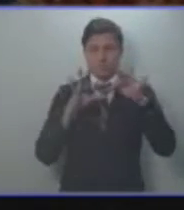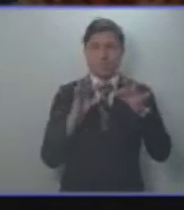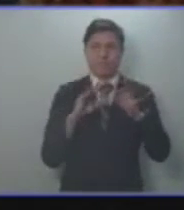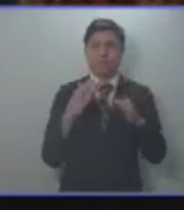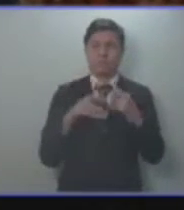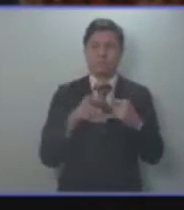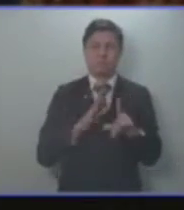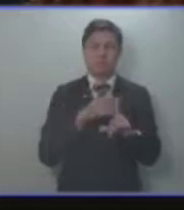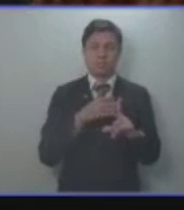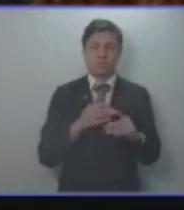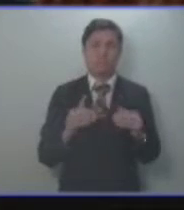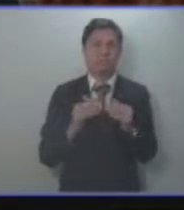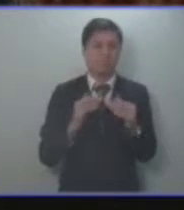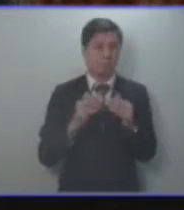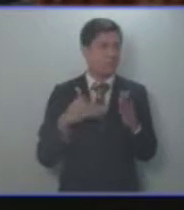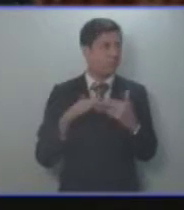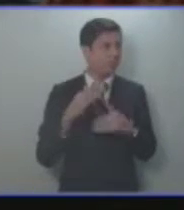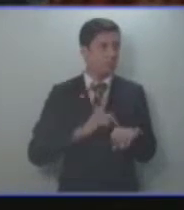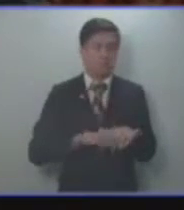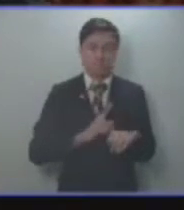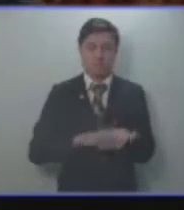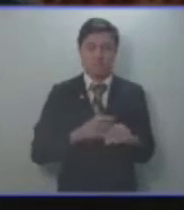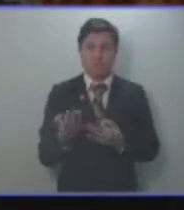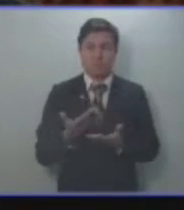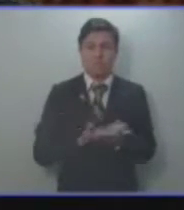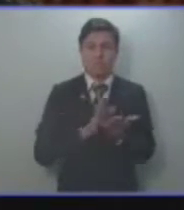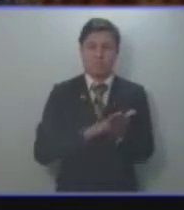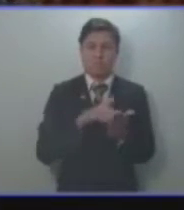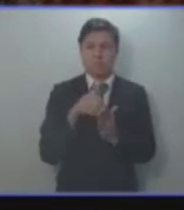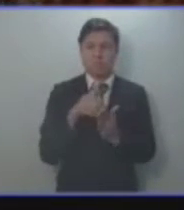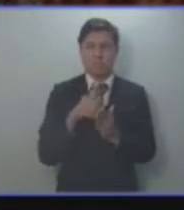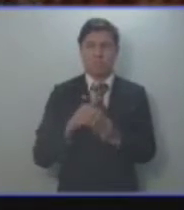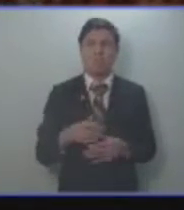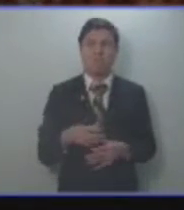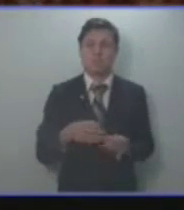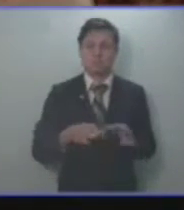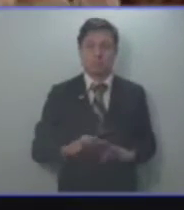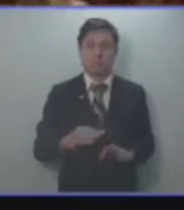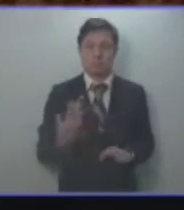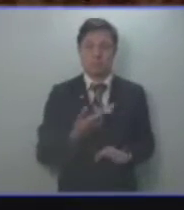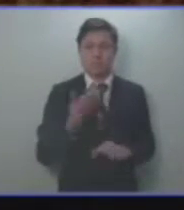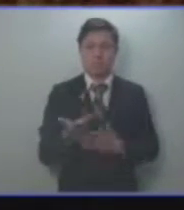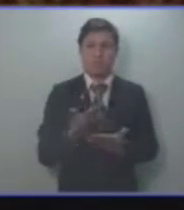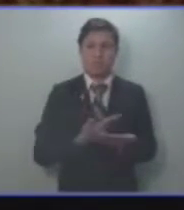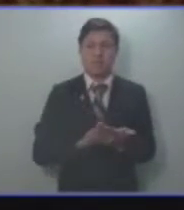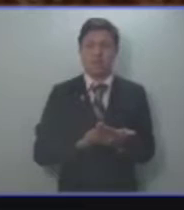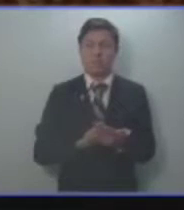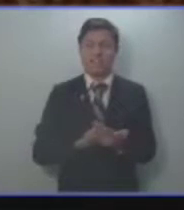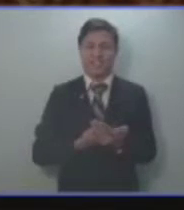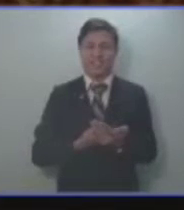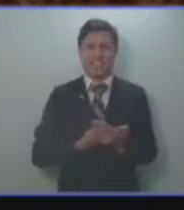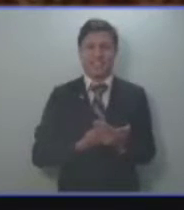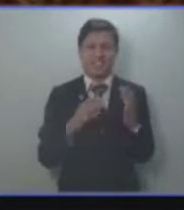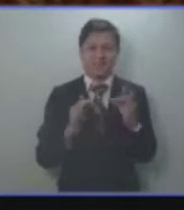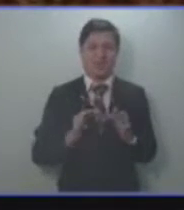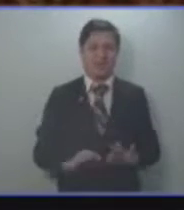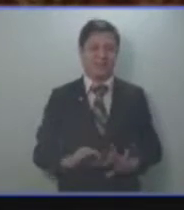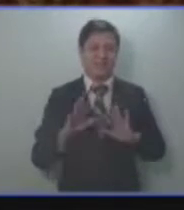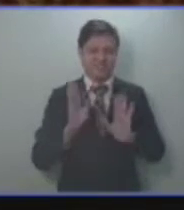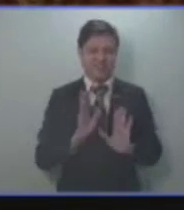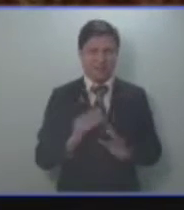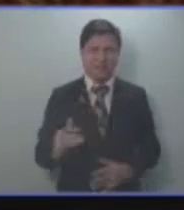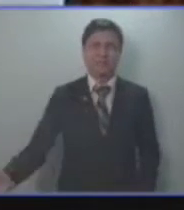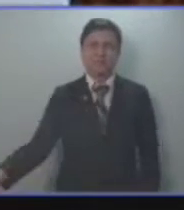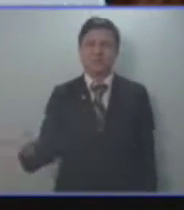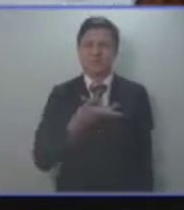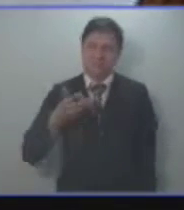vuelos directos, más frecuencia, planes de viajeros frecuentes y que en consecuencia también esto va a permitir que los